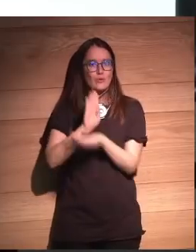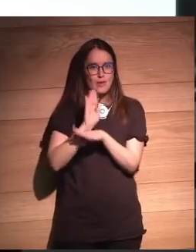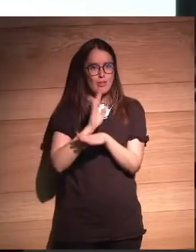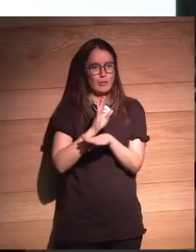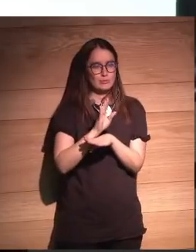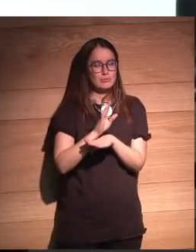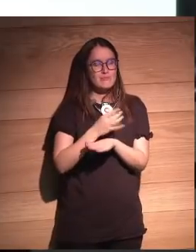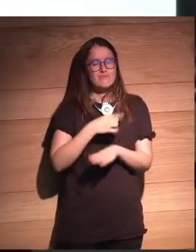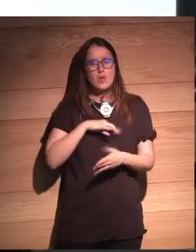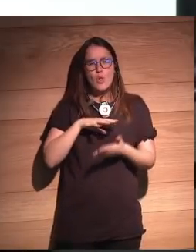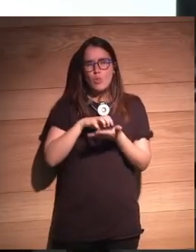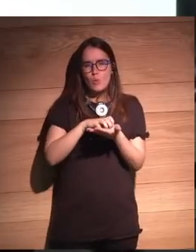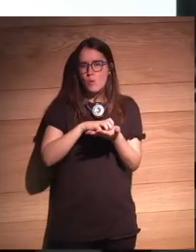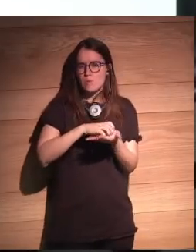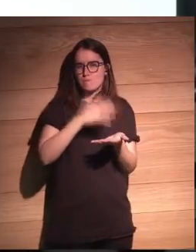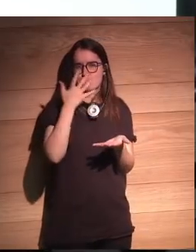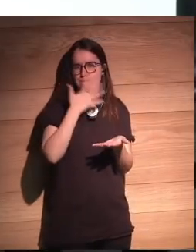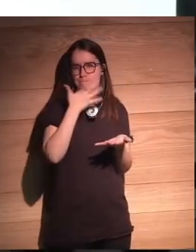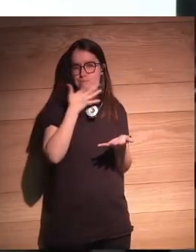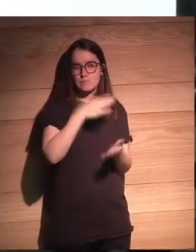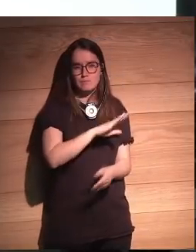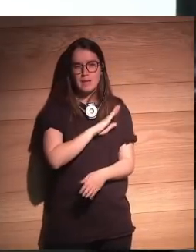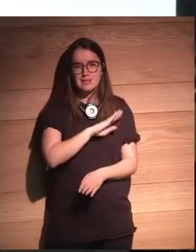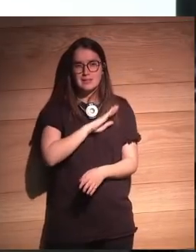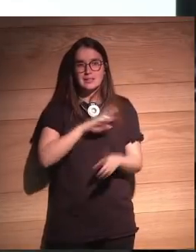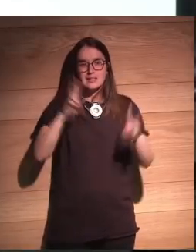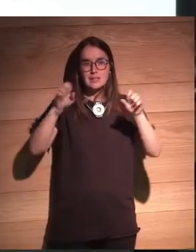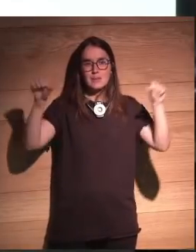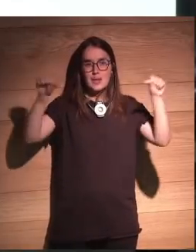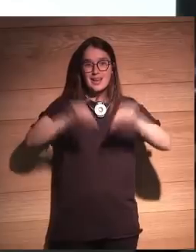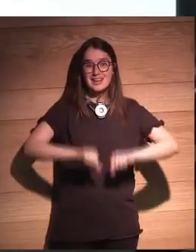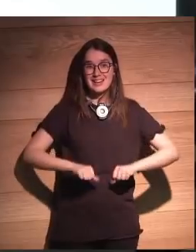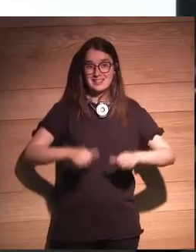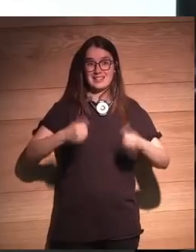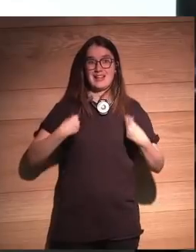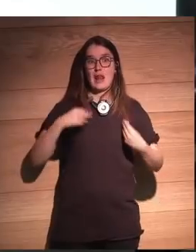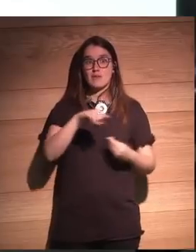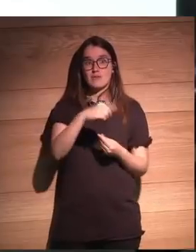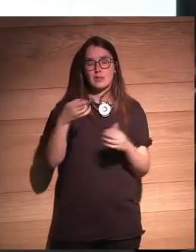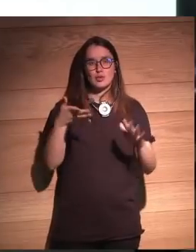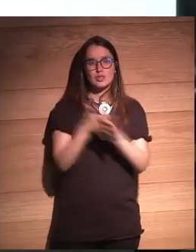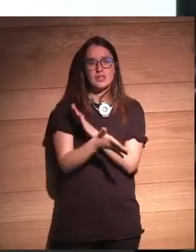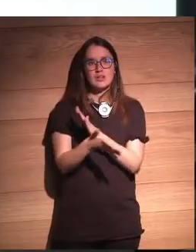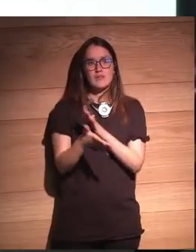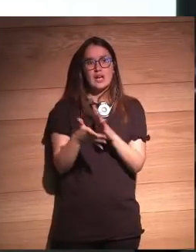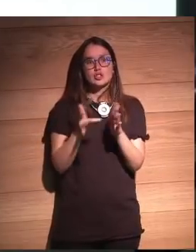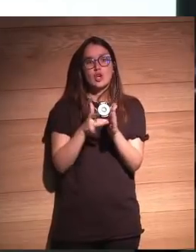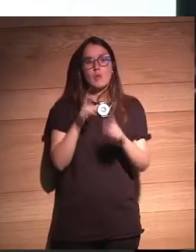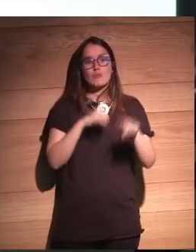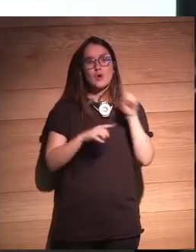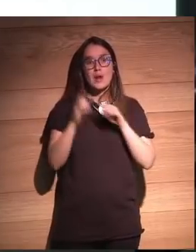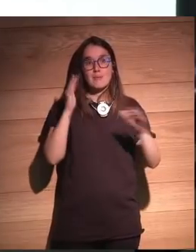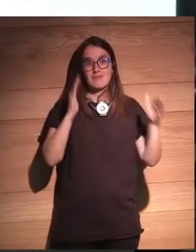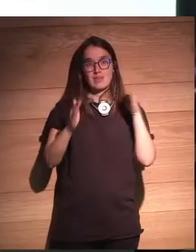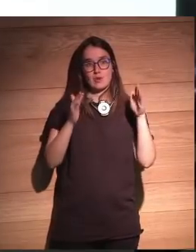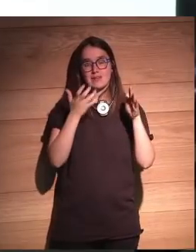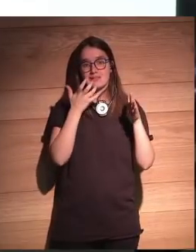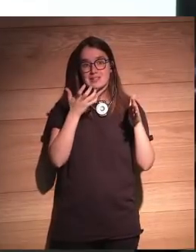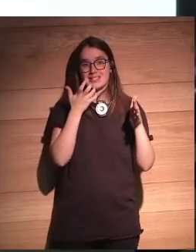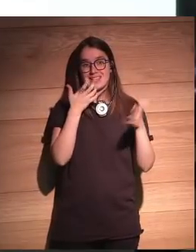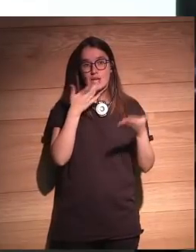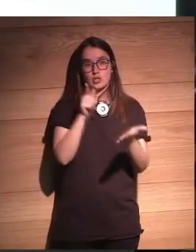Somos bastante escépticos sobre el tema de la crisis de la vivienda, porque esto significa que sería un problema temporal y que si volvemos al